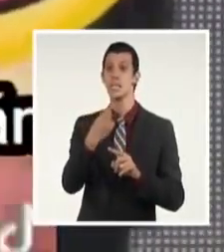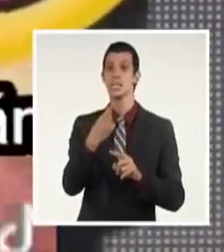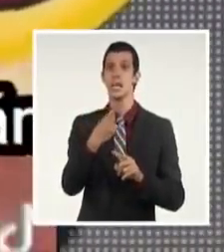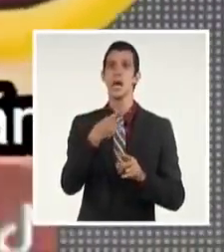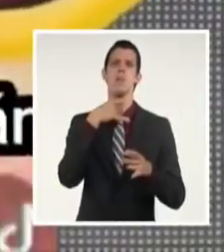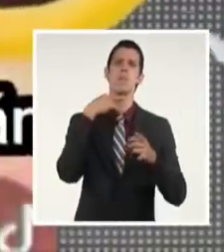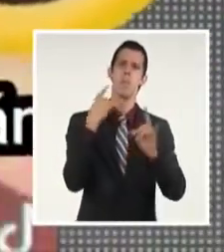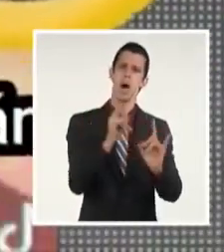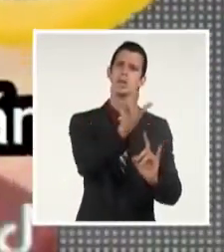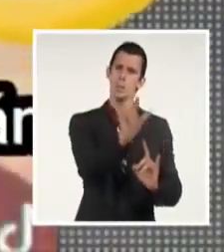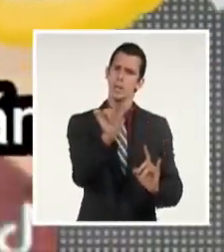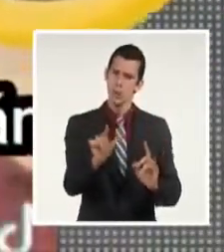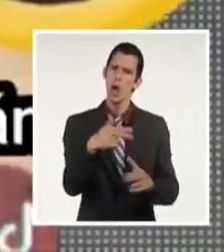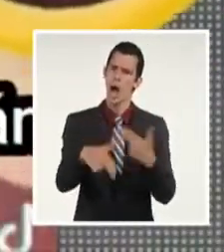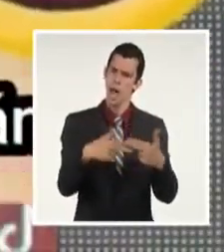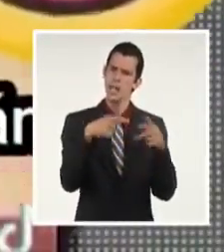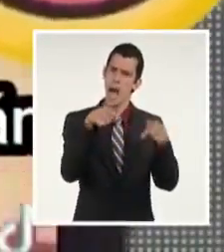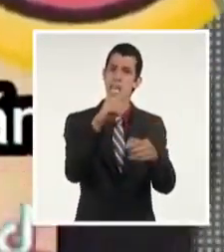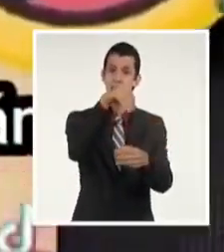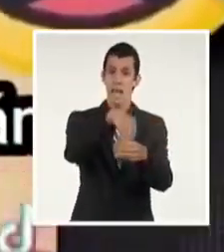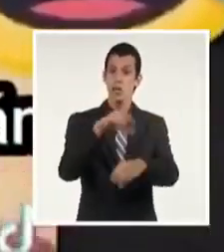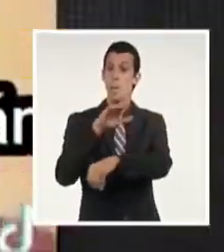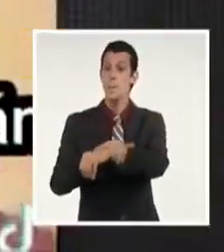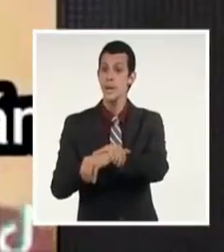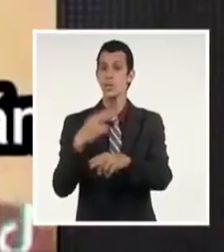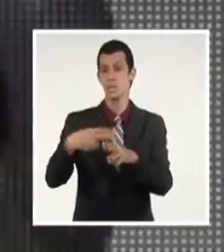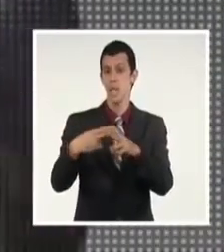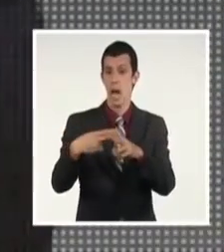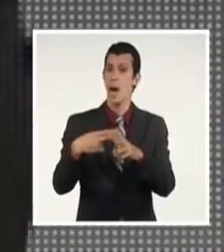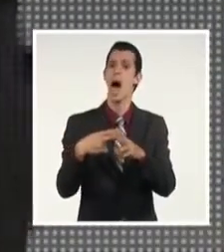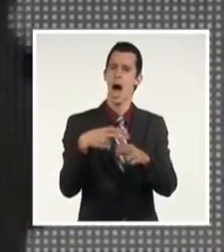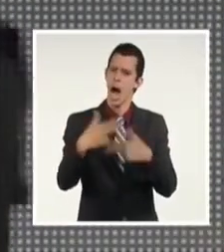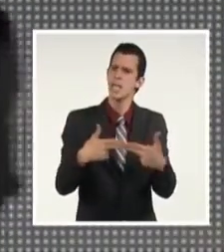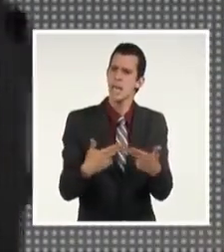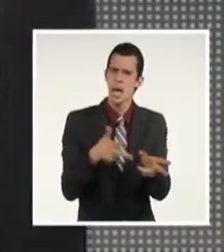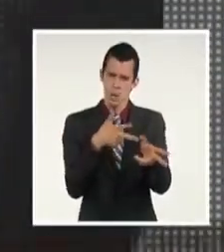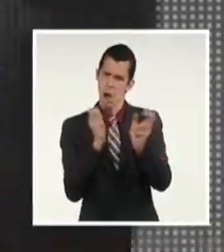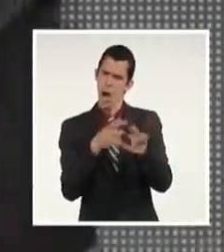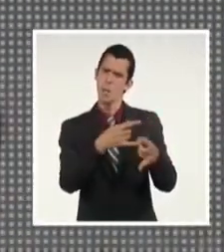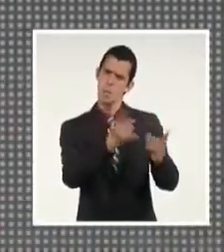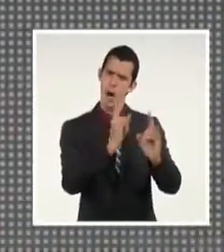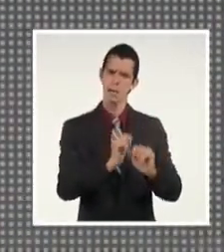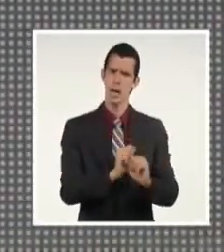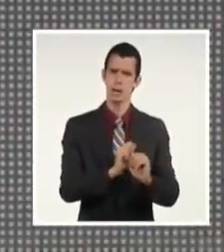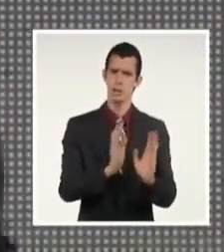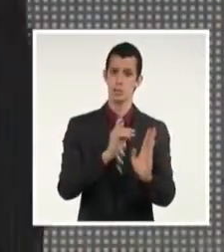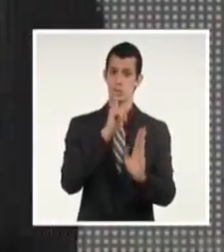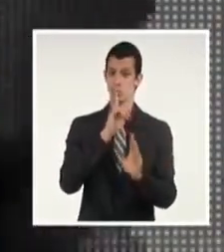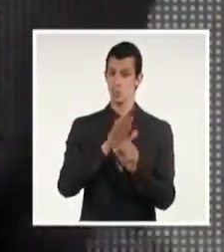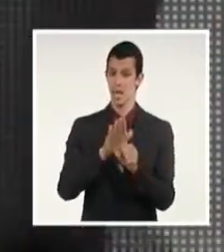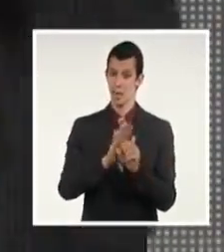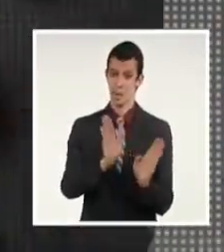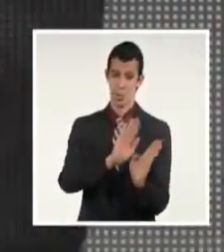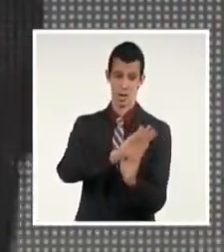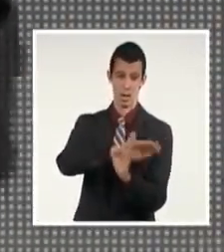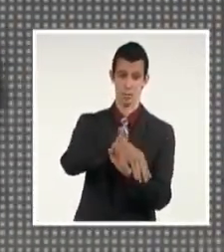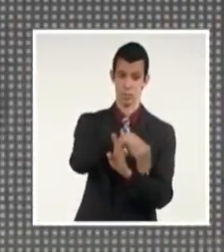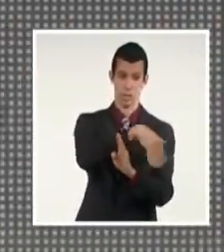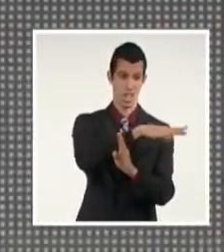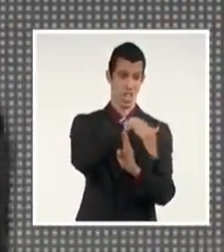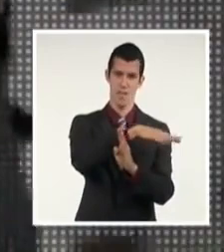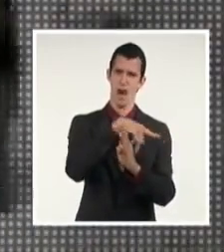los cadáveres los están matando. A los niños jovencitos los quieren obligar a que se